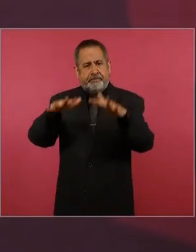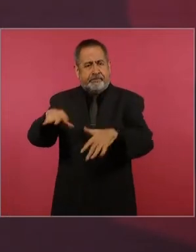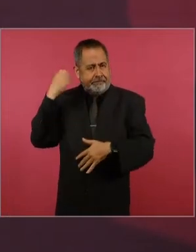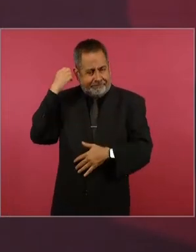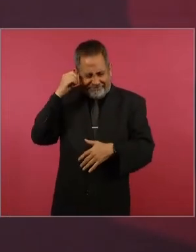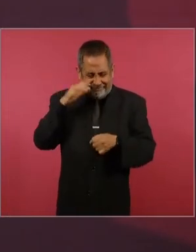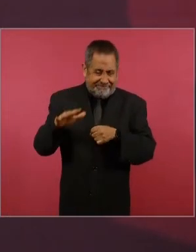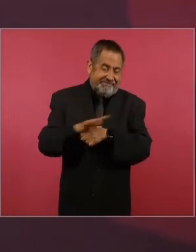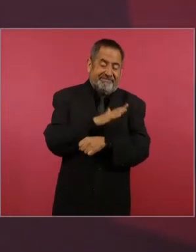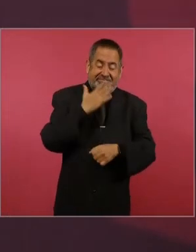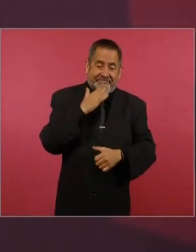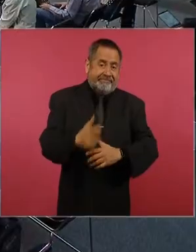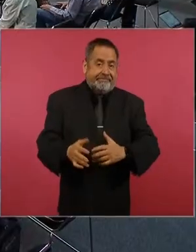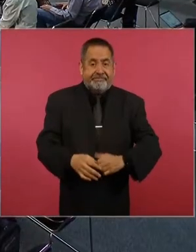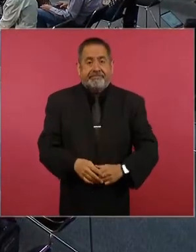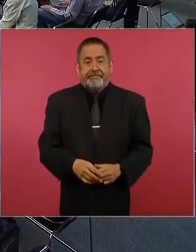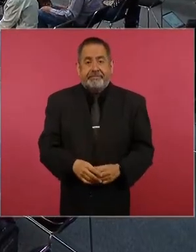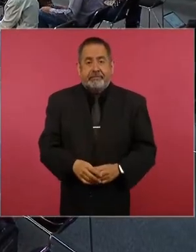completamente.